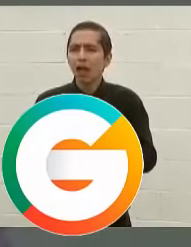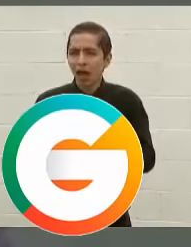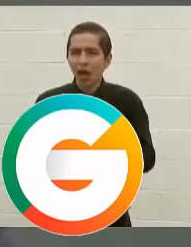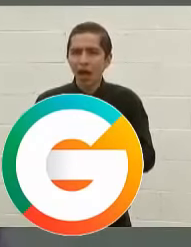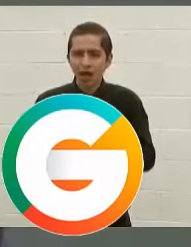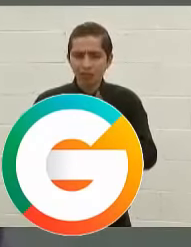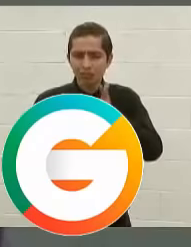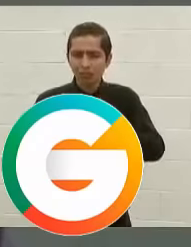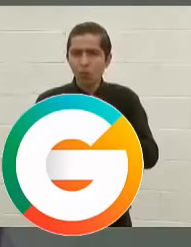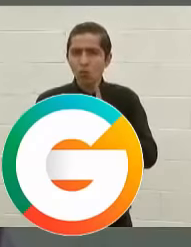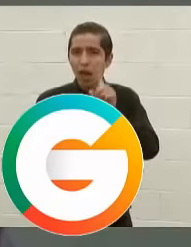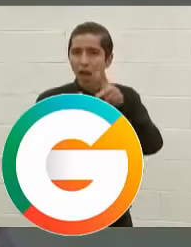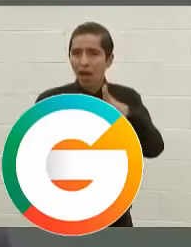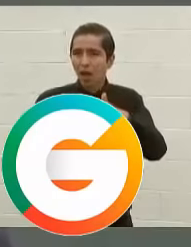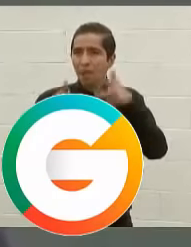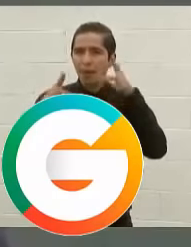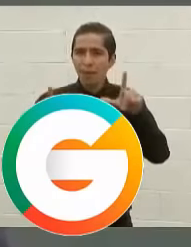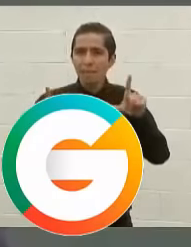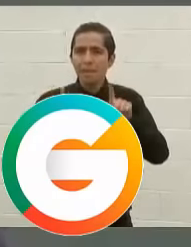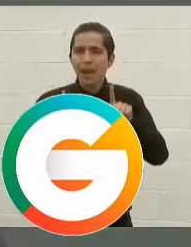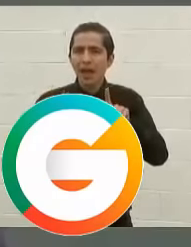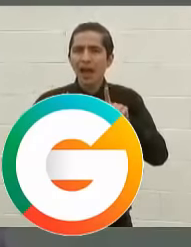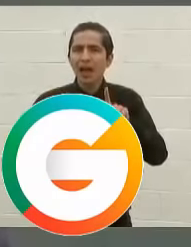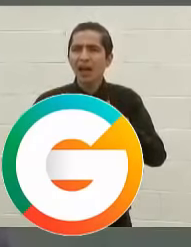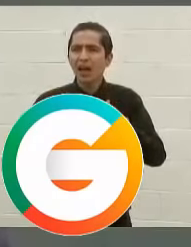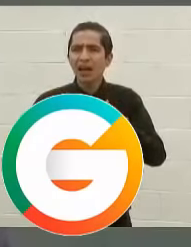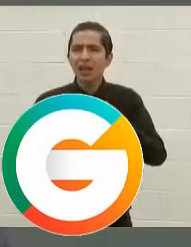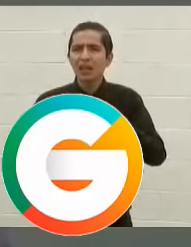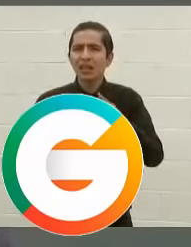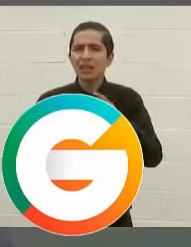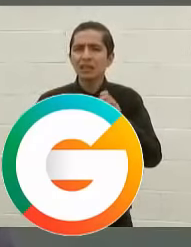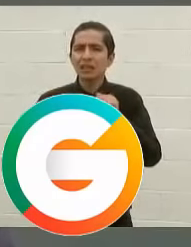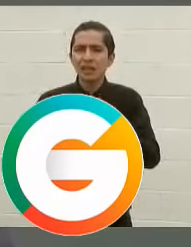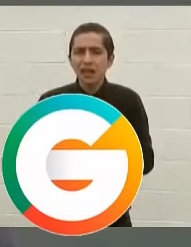una camioneta con placas